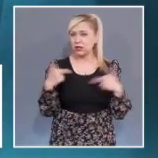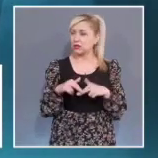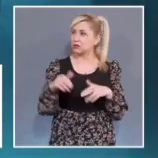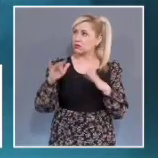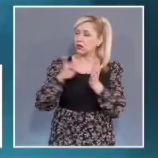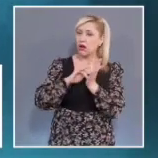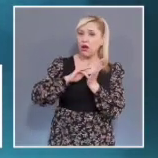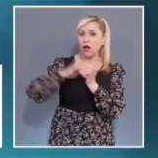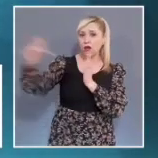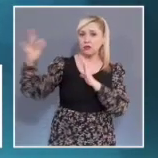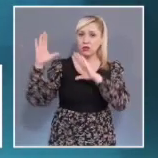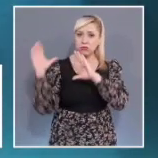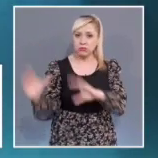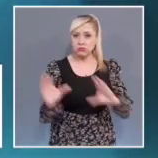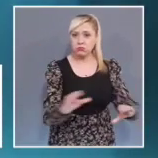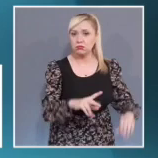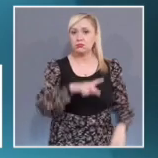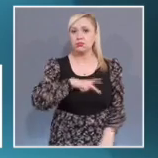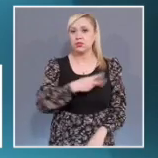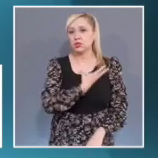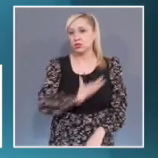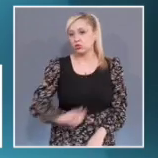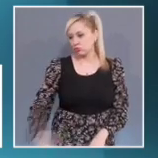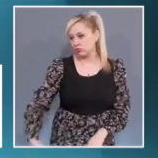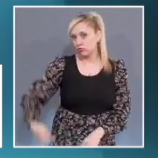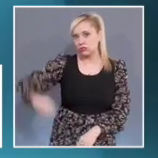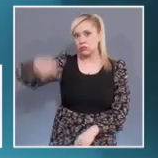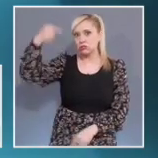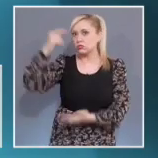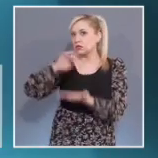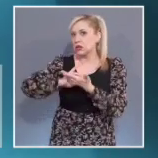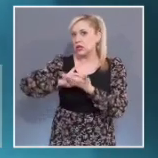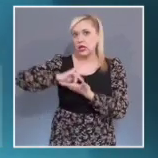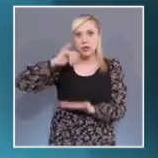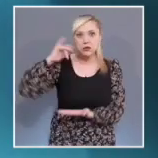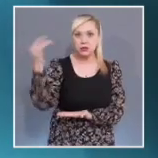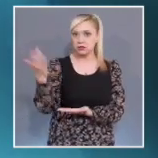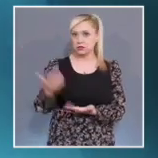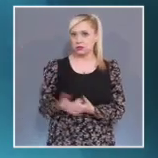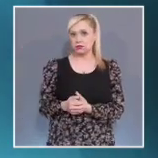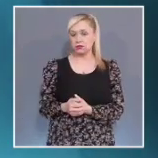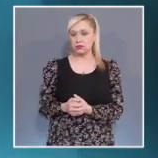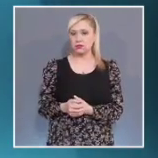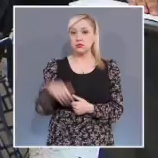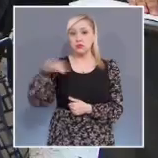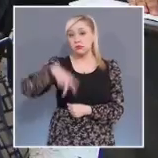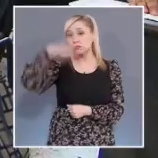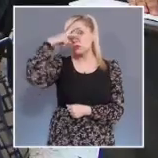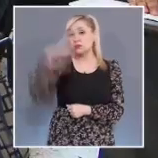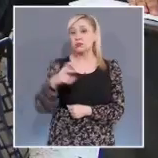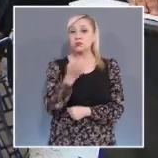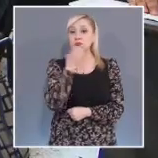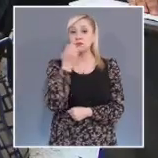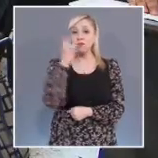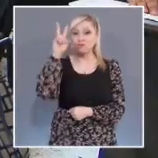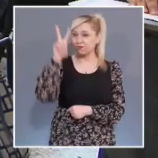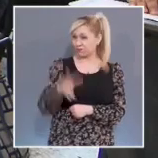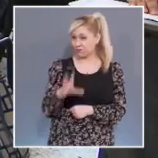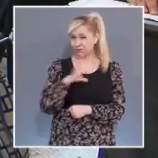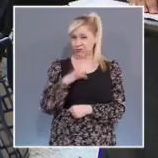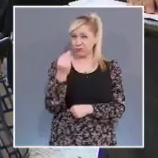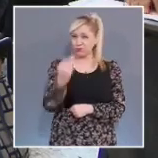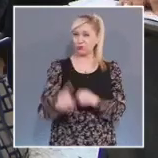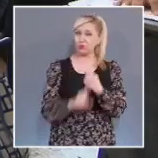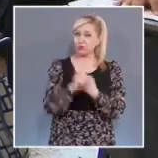nuestros hijos en el ámbito educativo. La educación en nuestro país enfrenta retos y desafíos